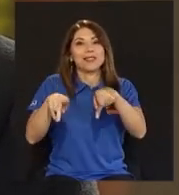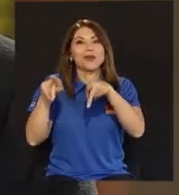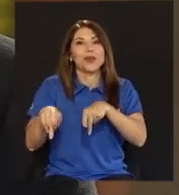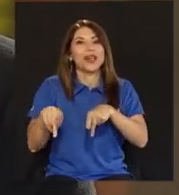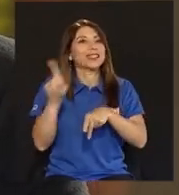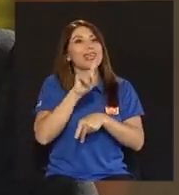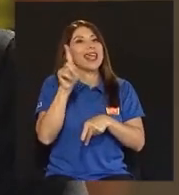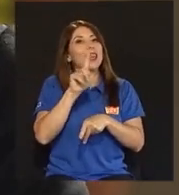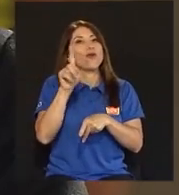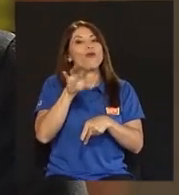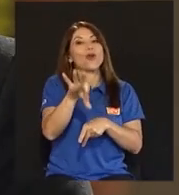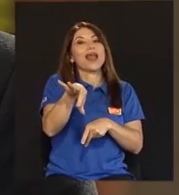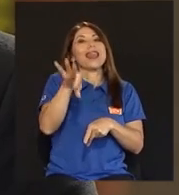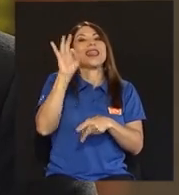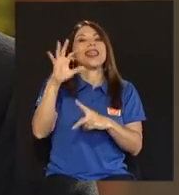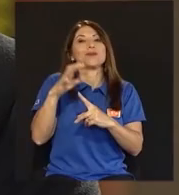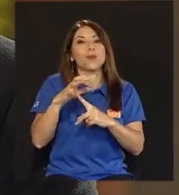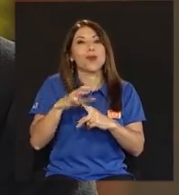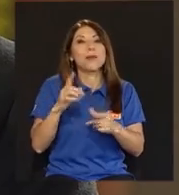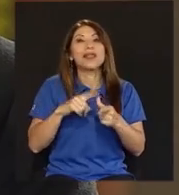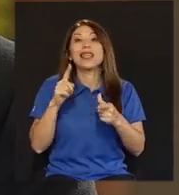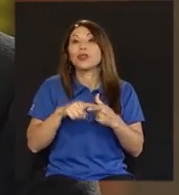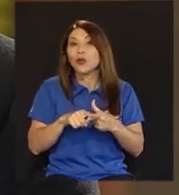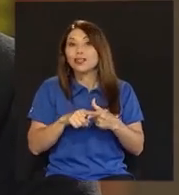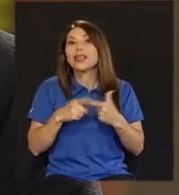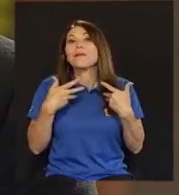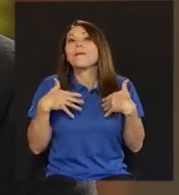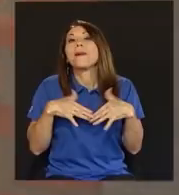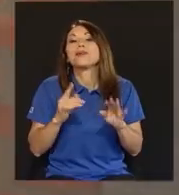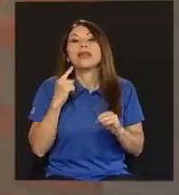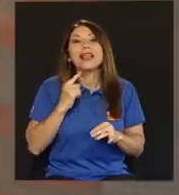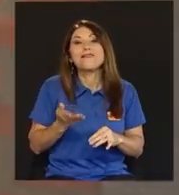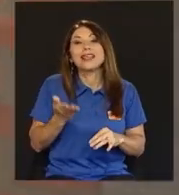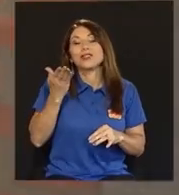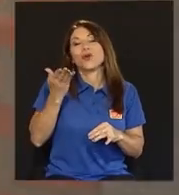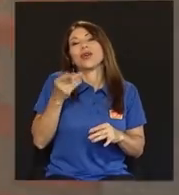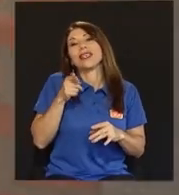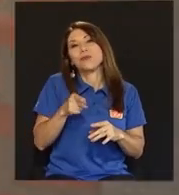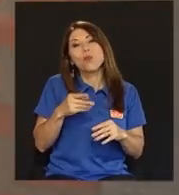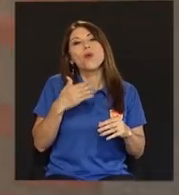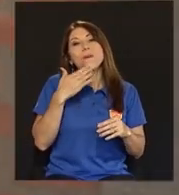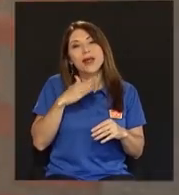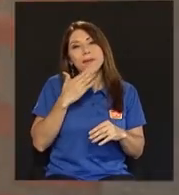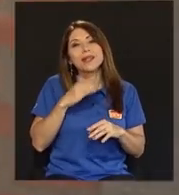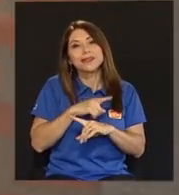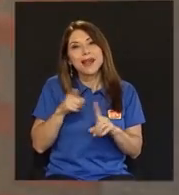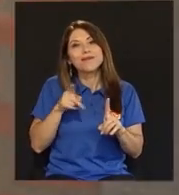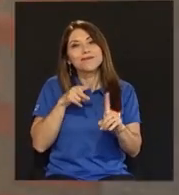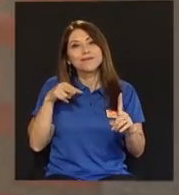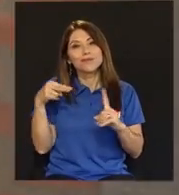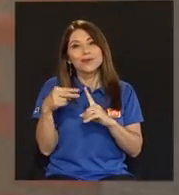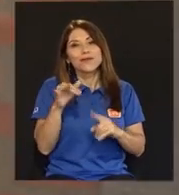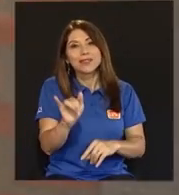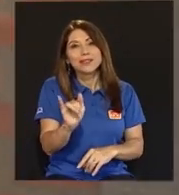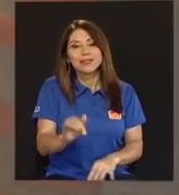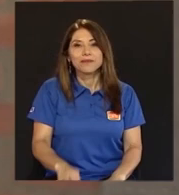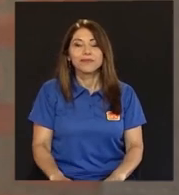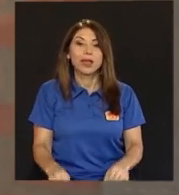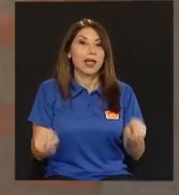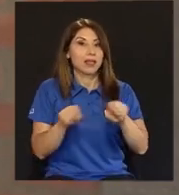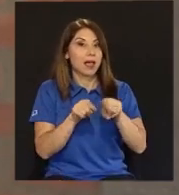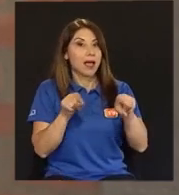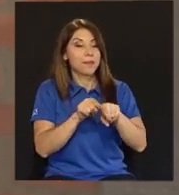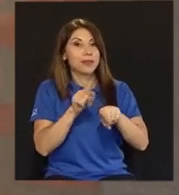tiene, desde más de un punto de vista, es muy perversa la inflación. Claro, y además, una de las cosas que llama la